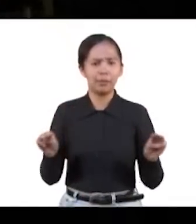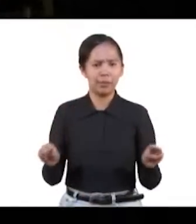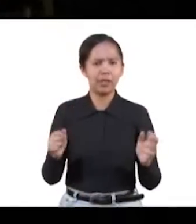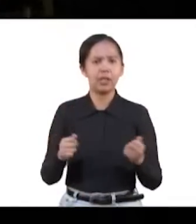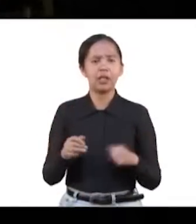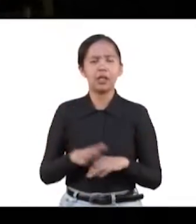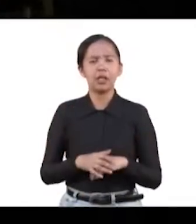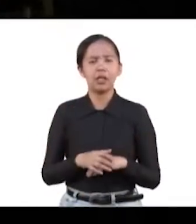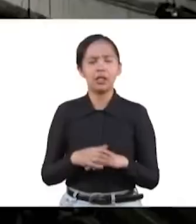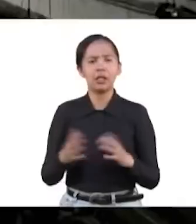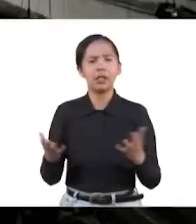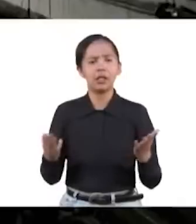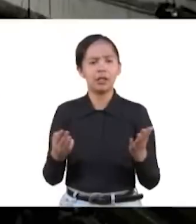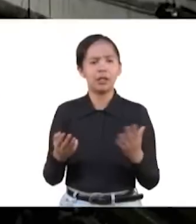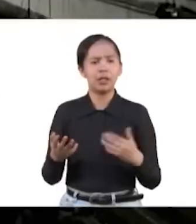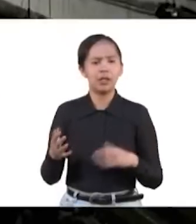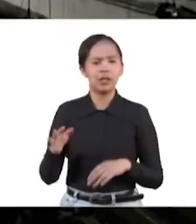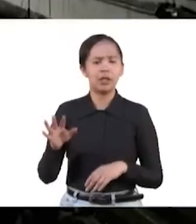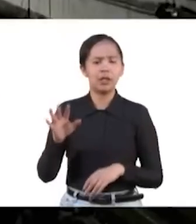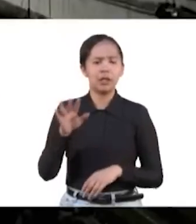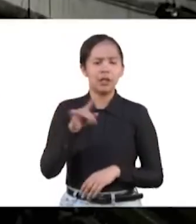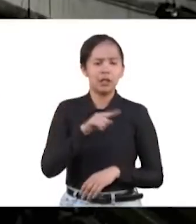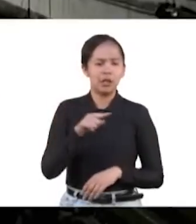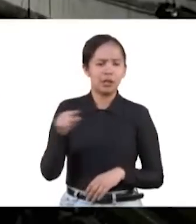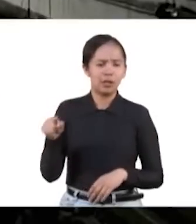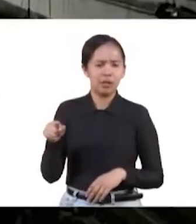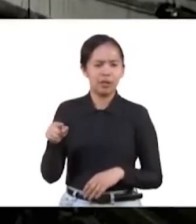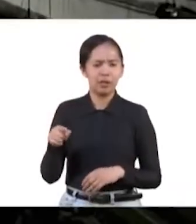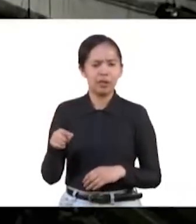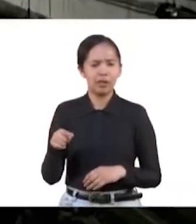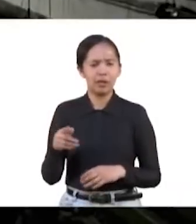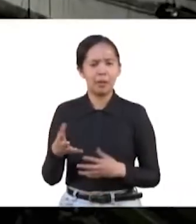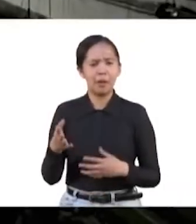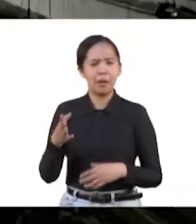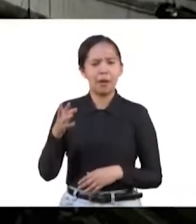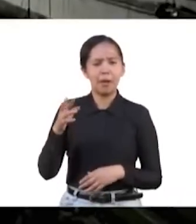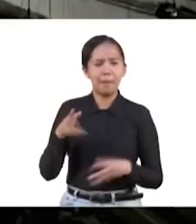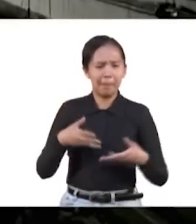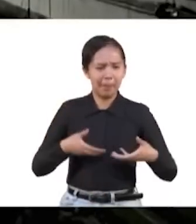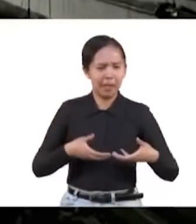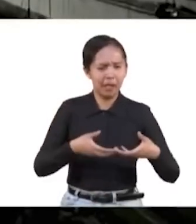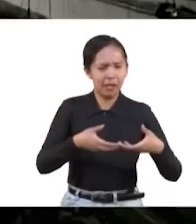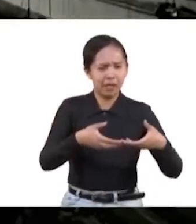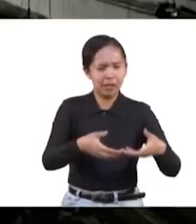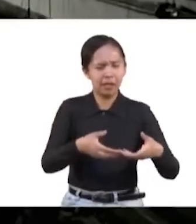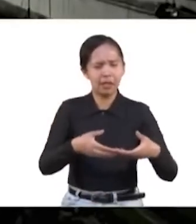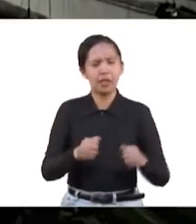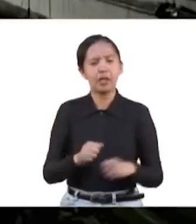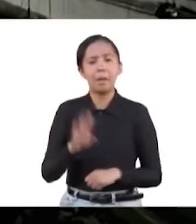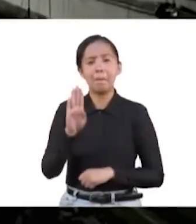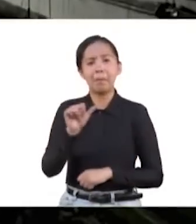guía. Se sustituyeron los anteriores durmientes deteriorados de madera por